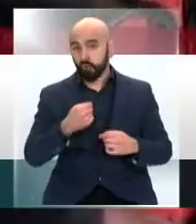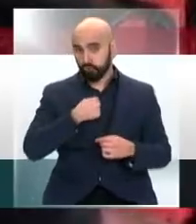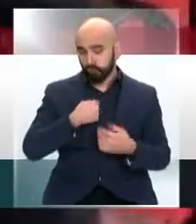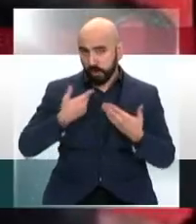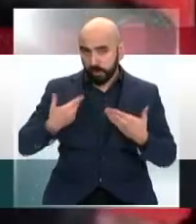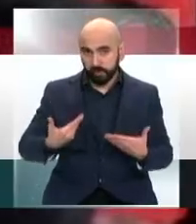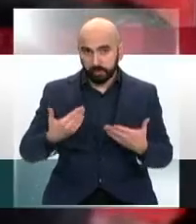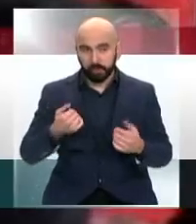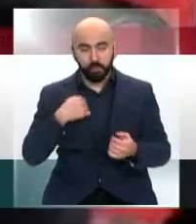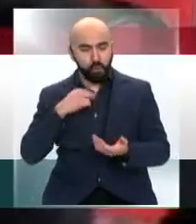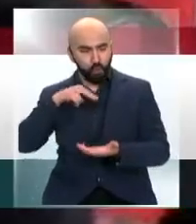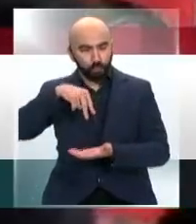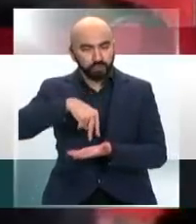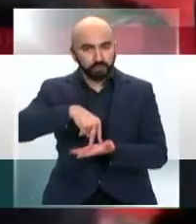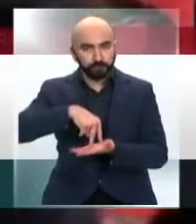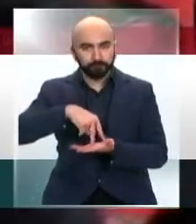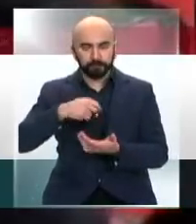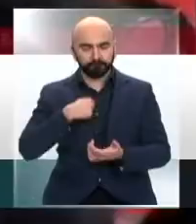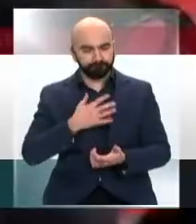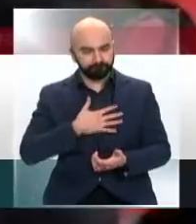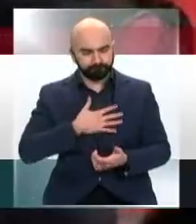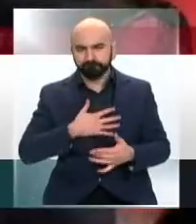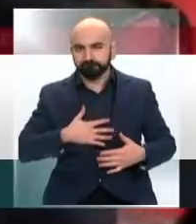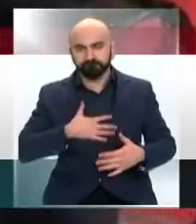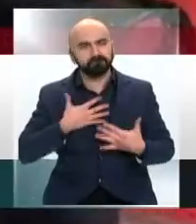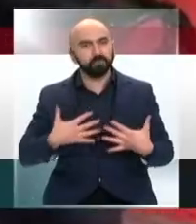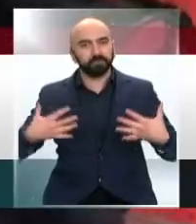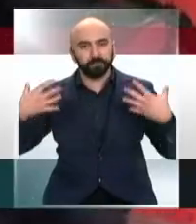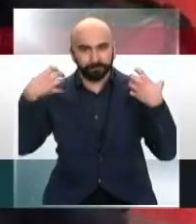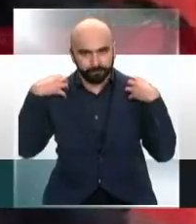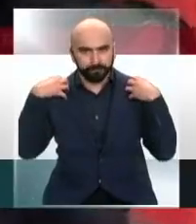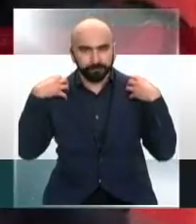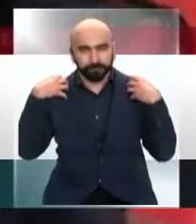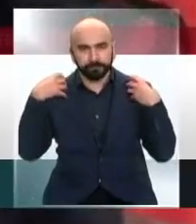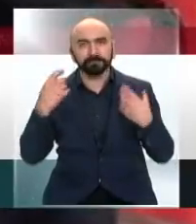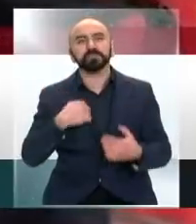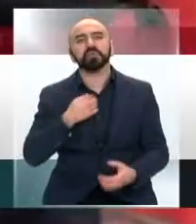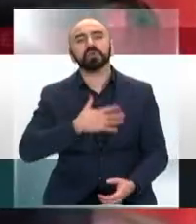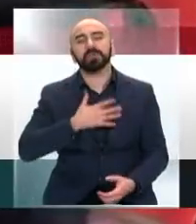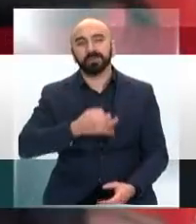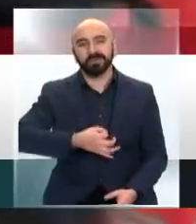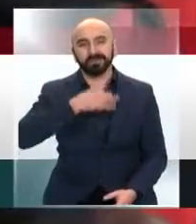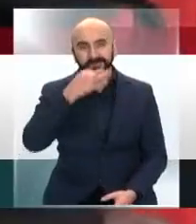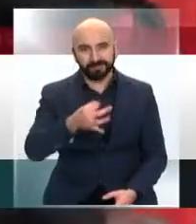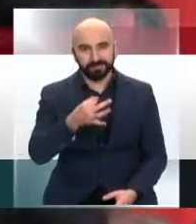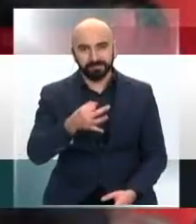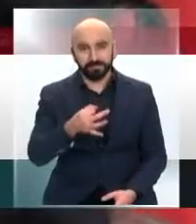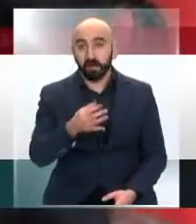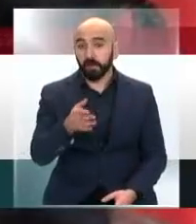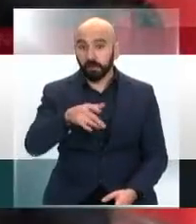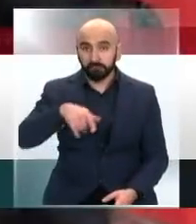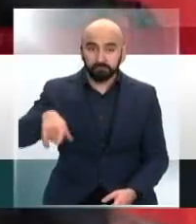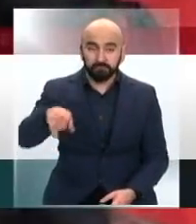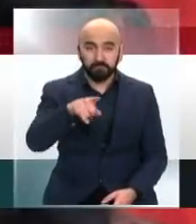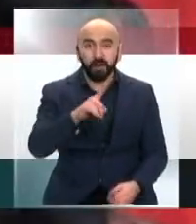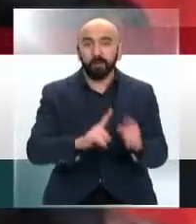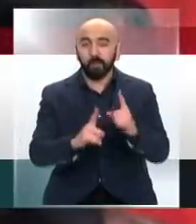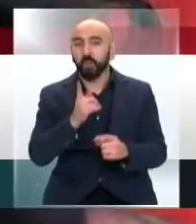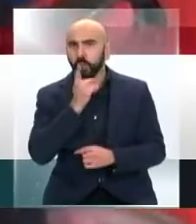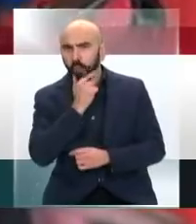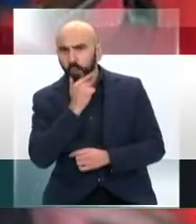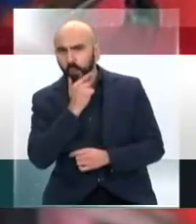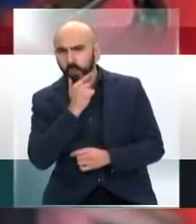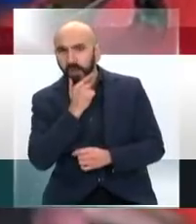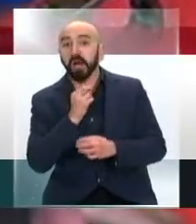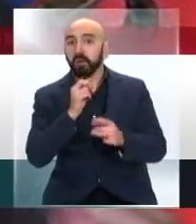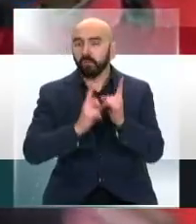asumo con un tremendo honor, con mucha, mucha responsabilidad, les quiero decir a quienes aún dudan, a quienes lucharon desde